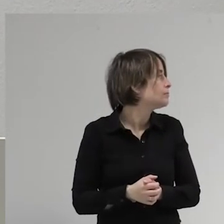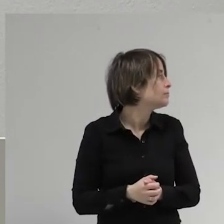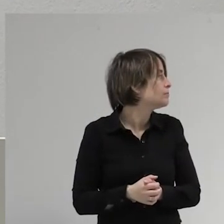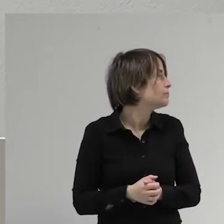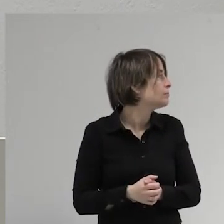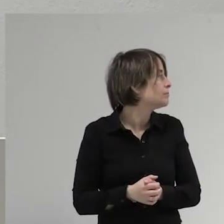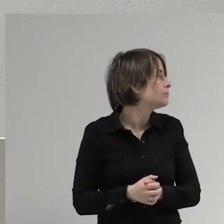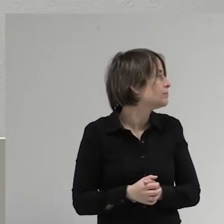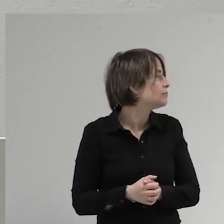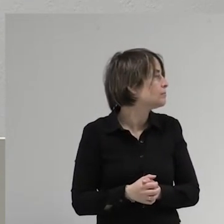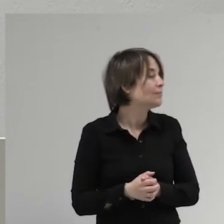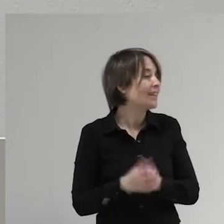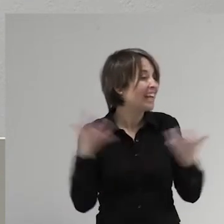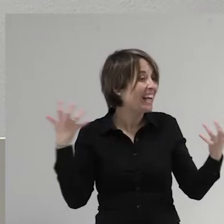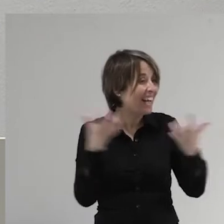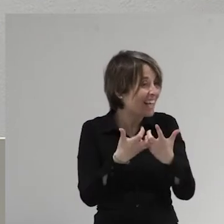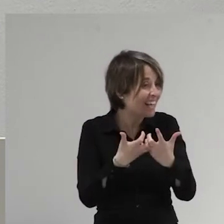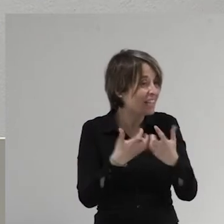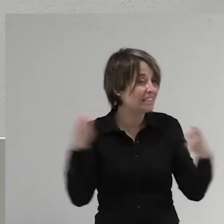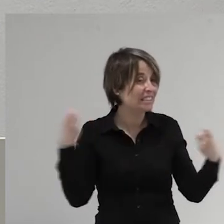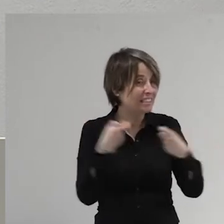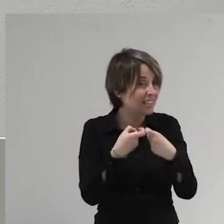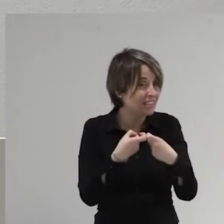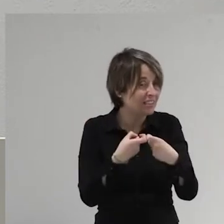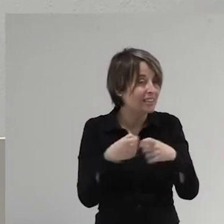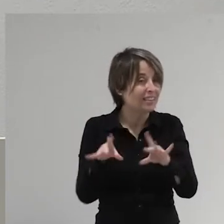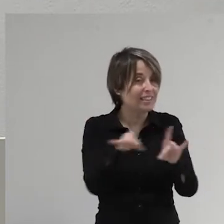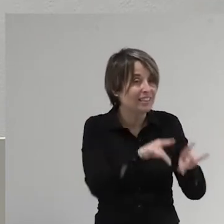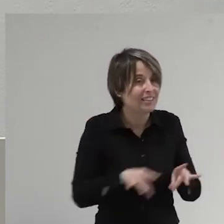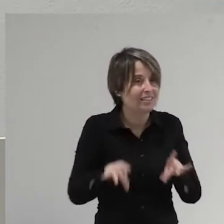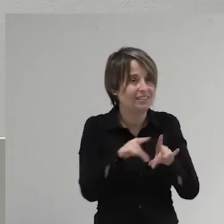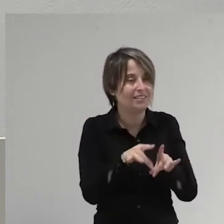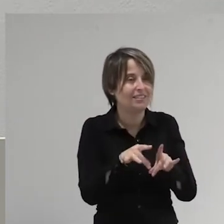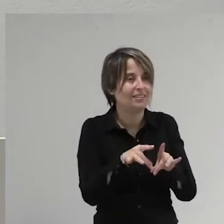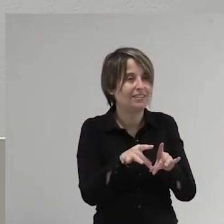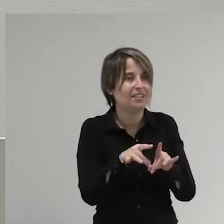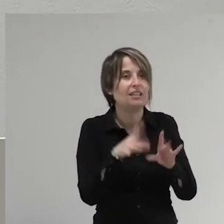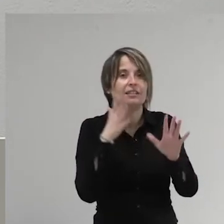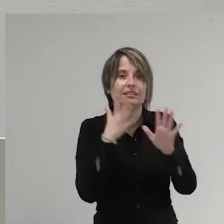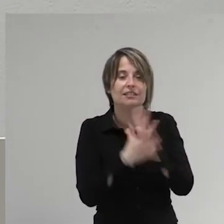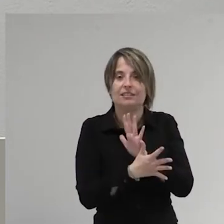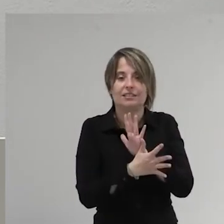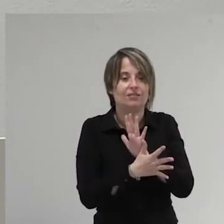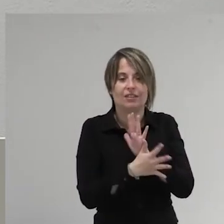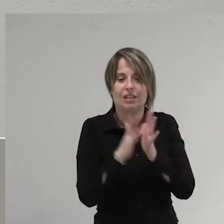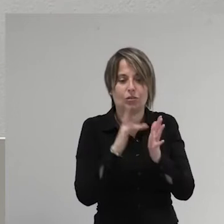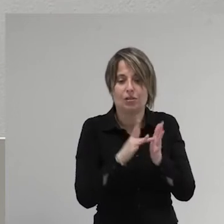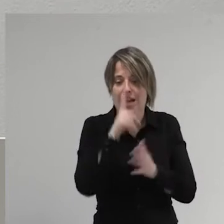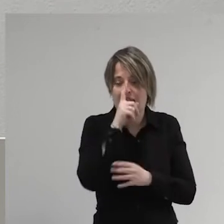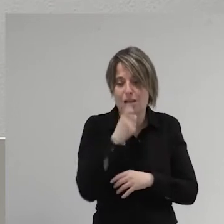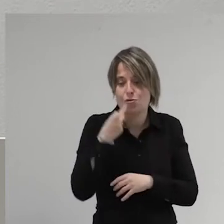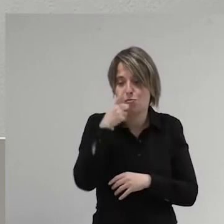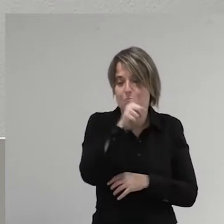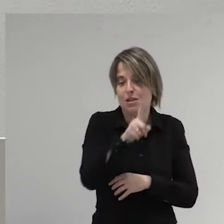guerras, o sea, el territorio de las guerras ha sido el sur global pues desde